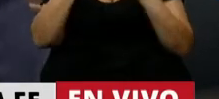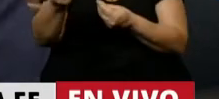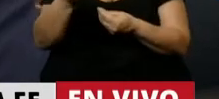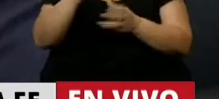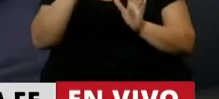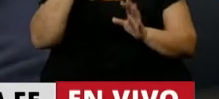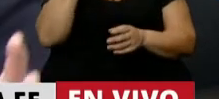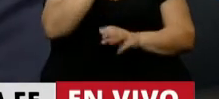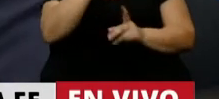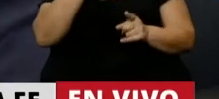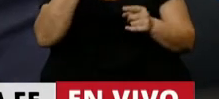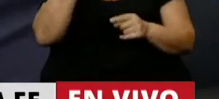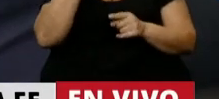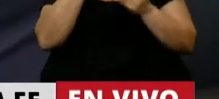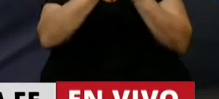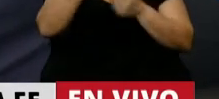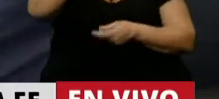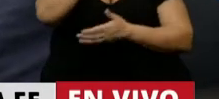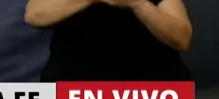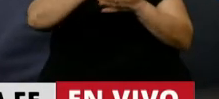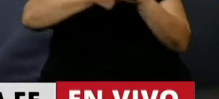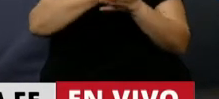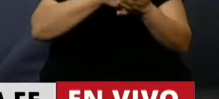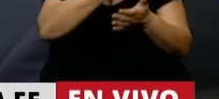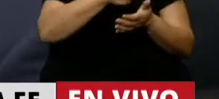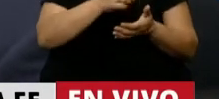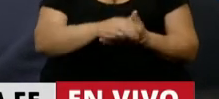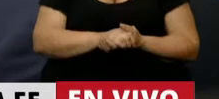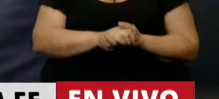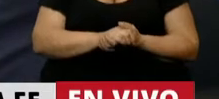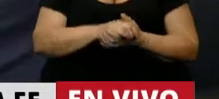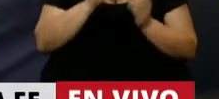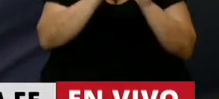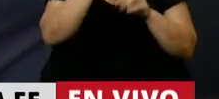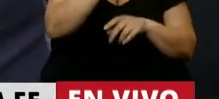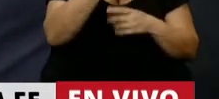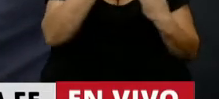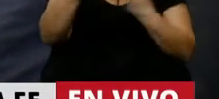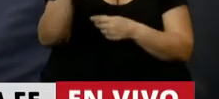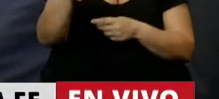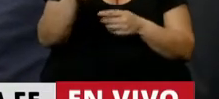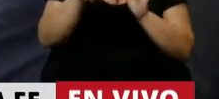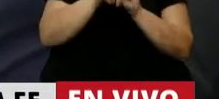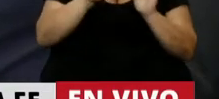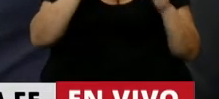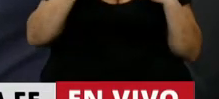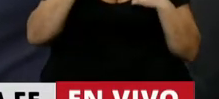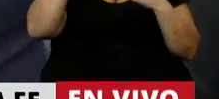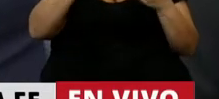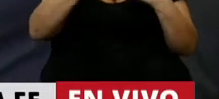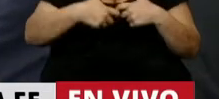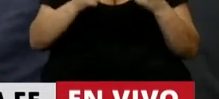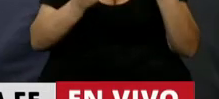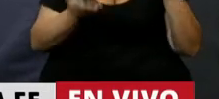no juzgo, conozco a muchos militantes que tendrán su razón en defender esto, pero yo creo que este proyecto